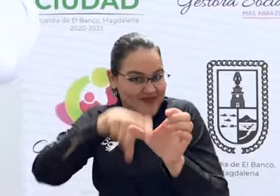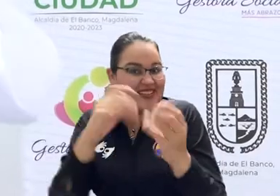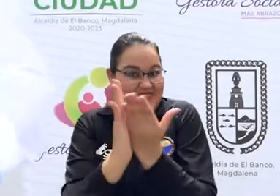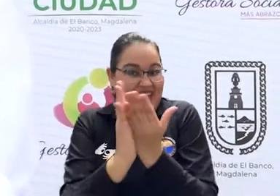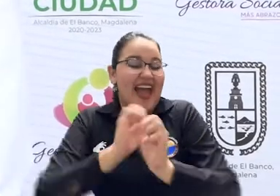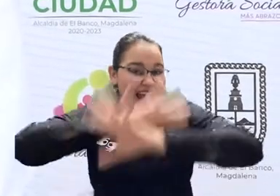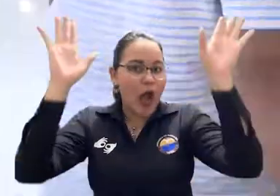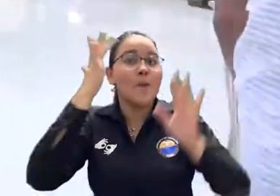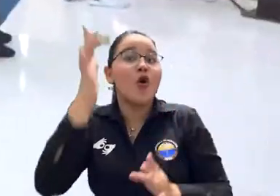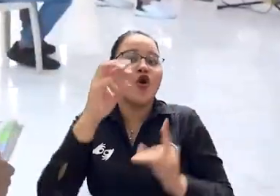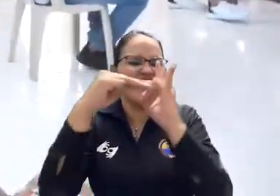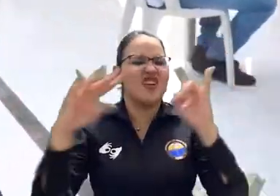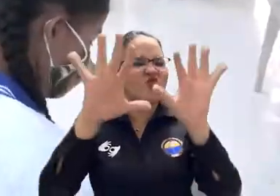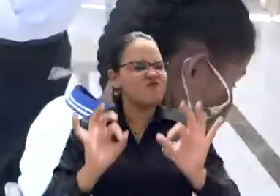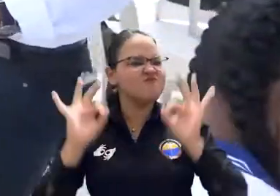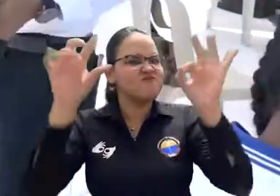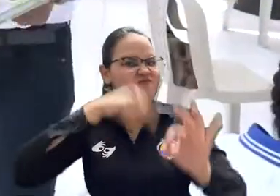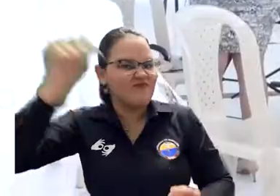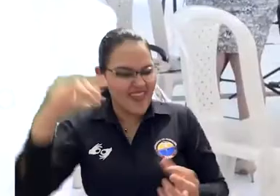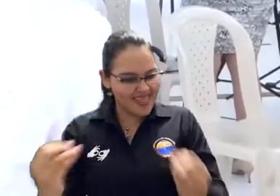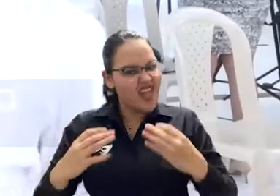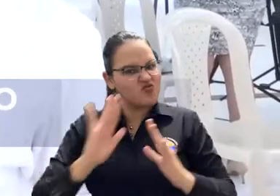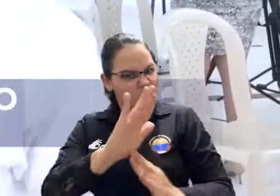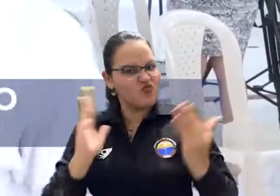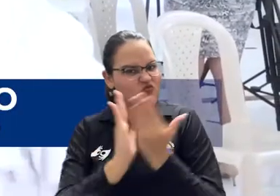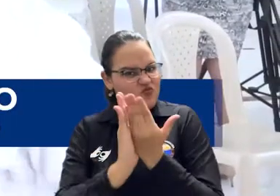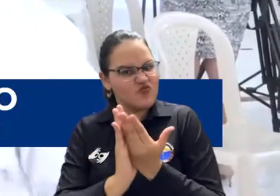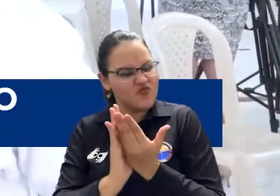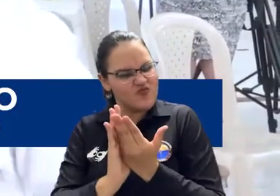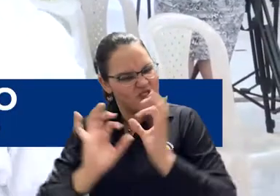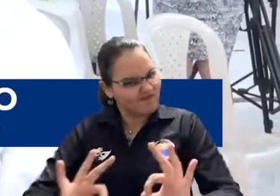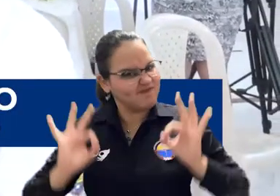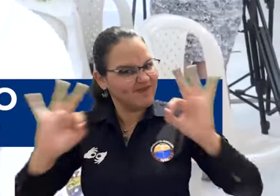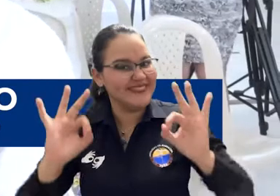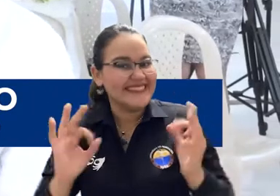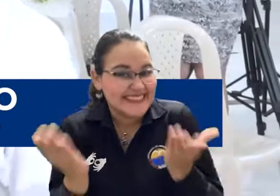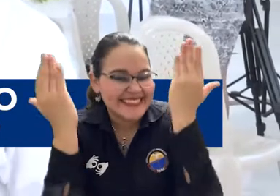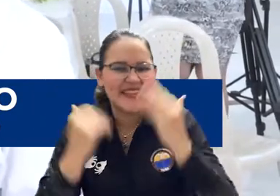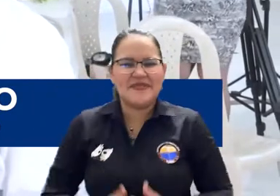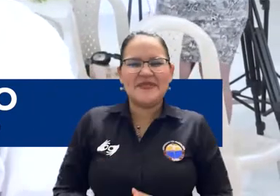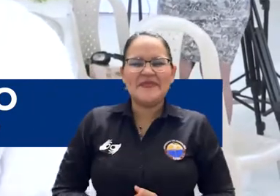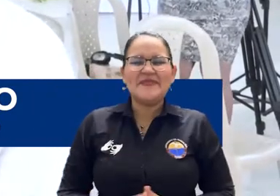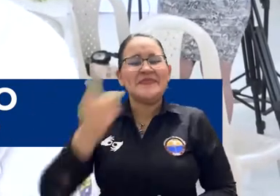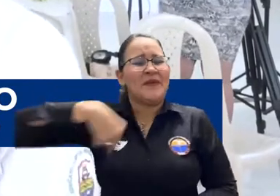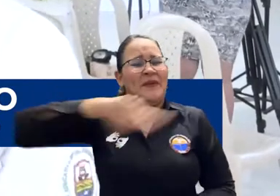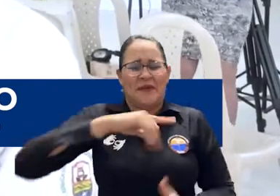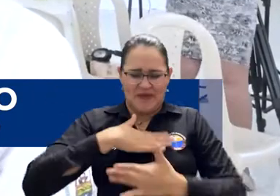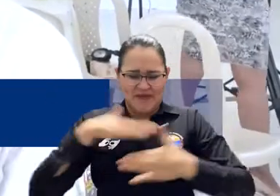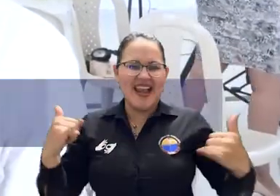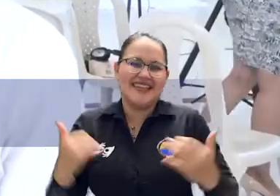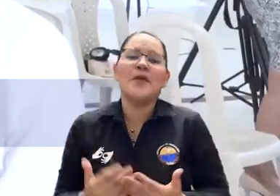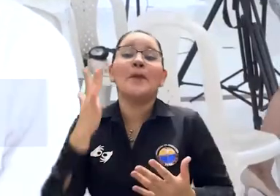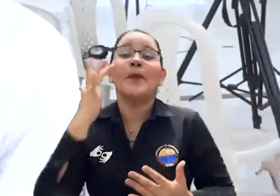súper capacitada para darnos la mejor educación a nosotros los jóvenes. Bueno, es una buena oportunidad para nosotros los estudiantes, ya que de esa forma nosotros